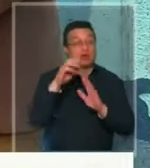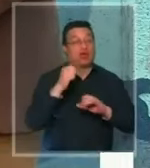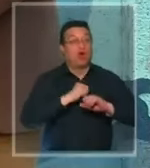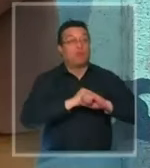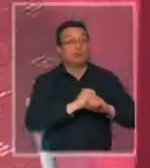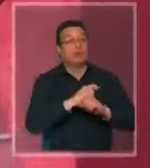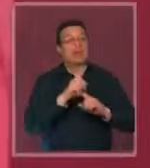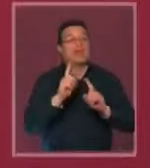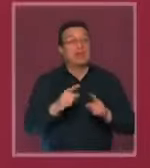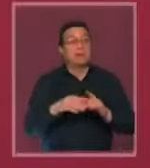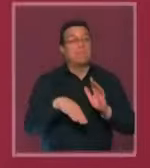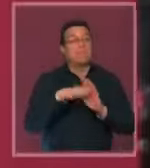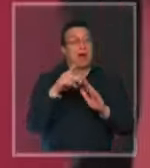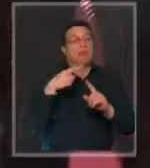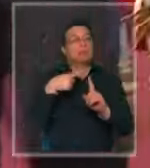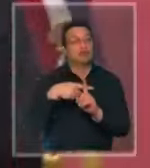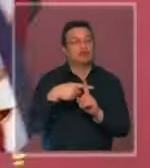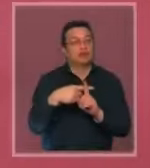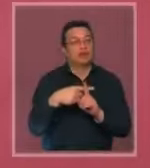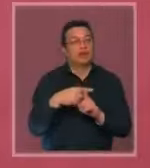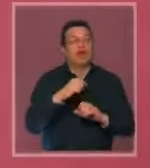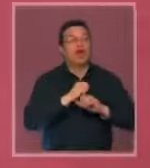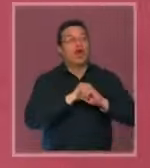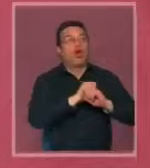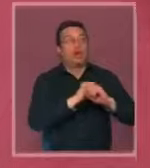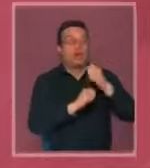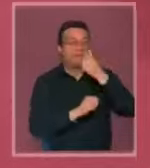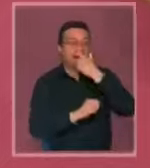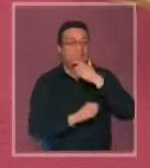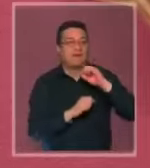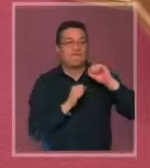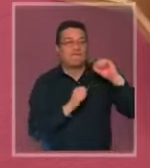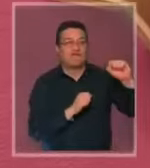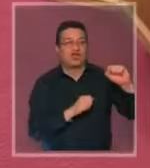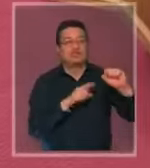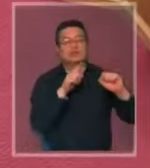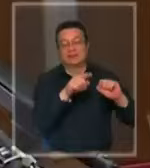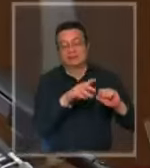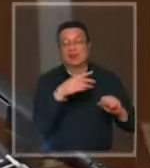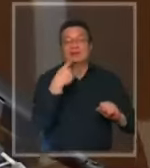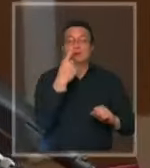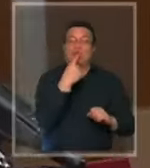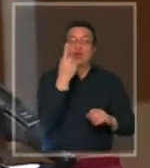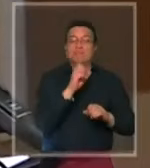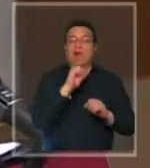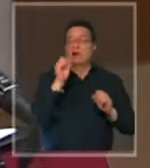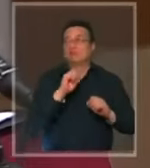más constructiva. Antigabrielismo, una palabra que terminó por encrispar aún más los